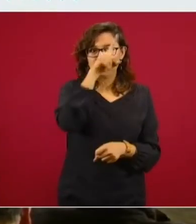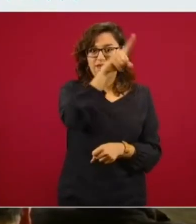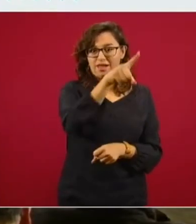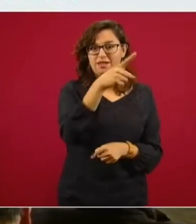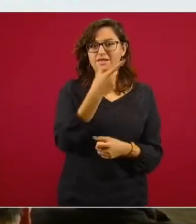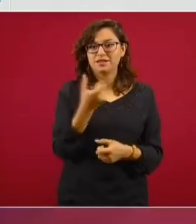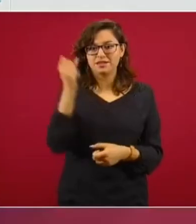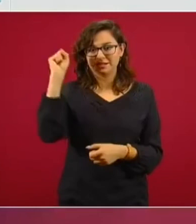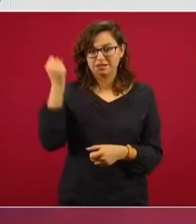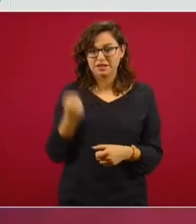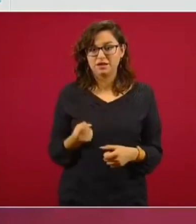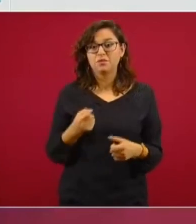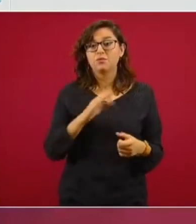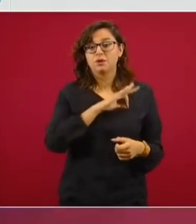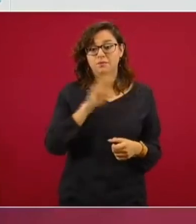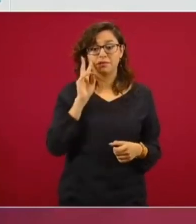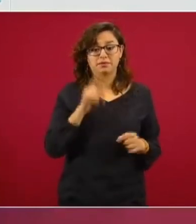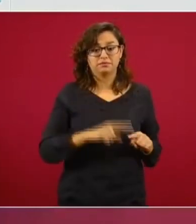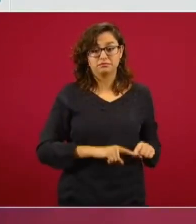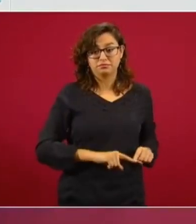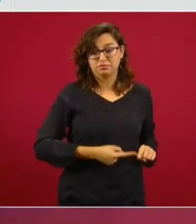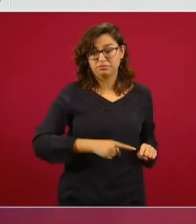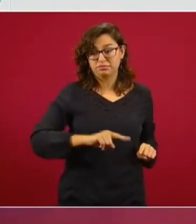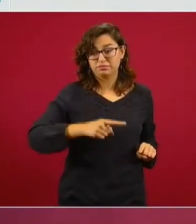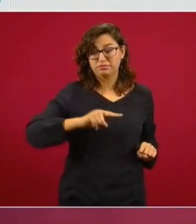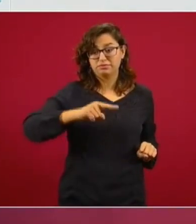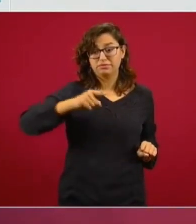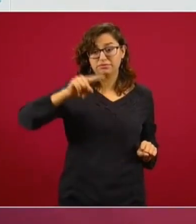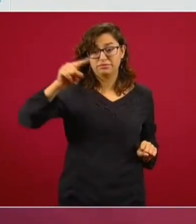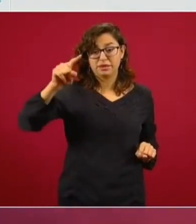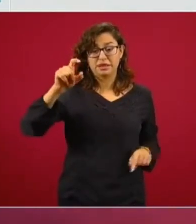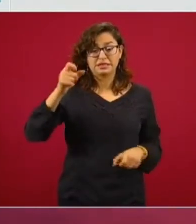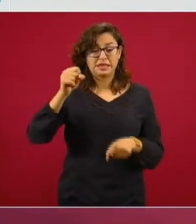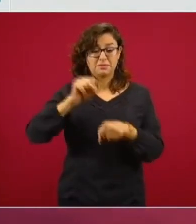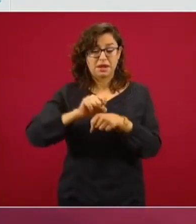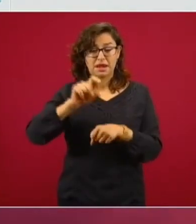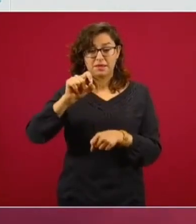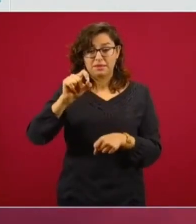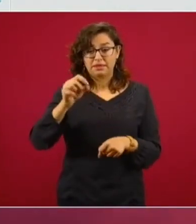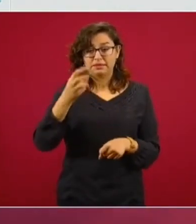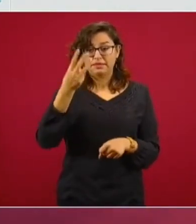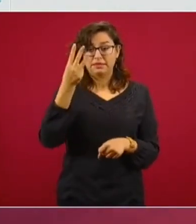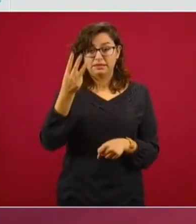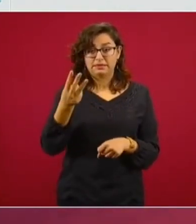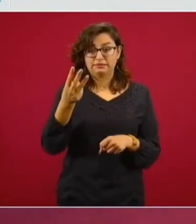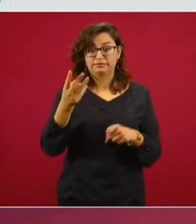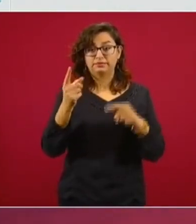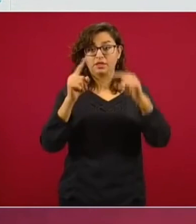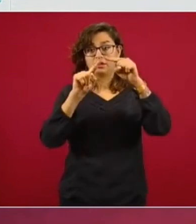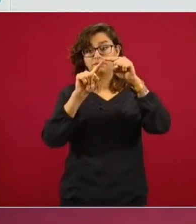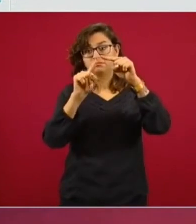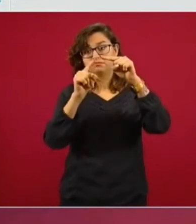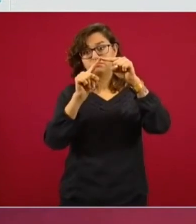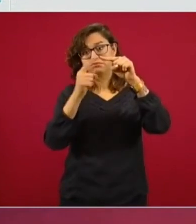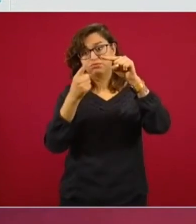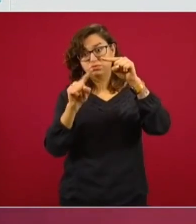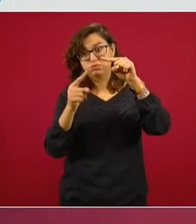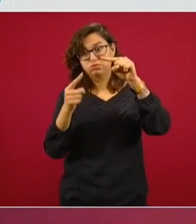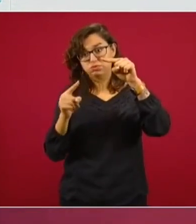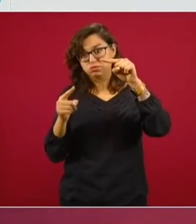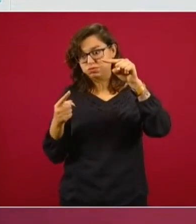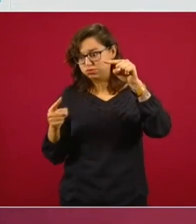entonces subió, llegó un máximo en la semana 23 y desde entonces es el estado que tiene la mayor suma